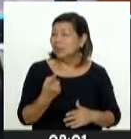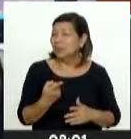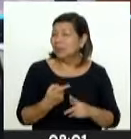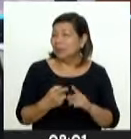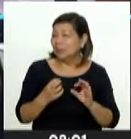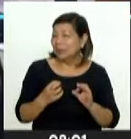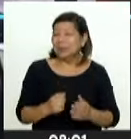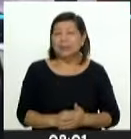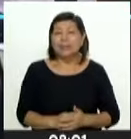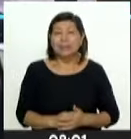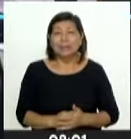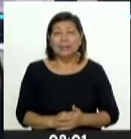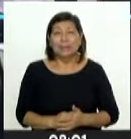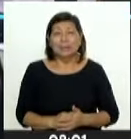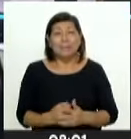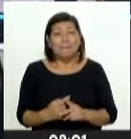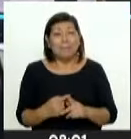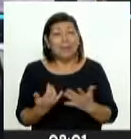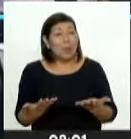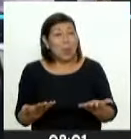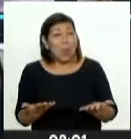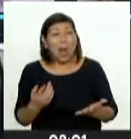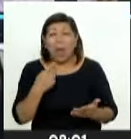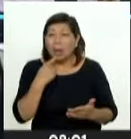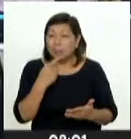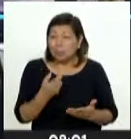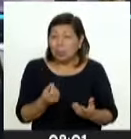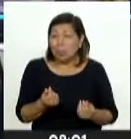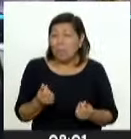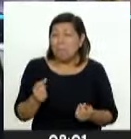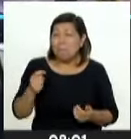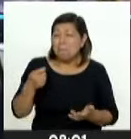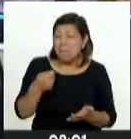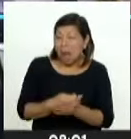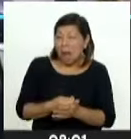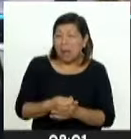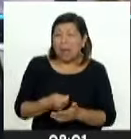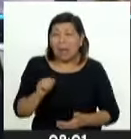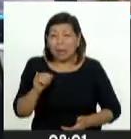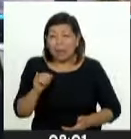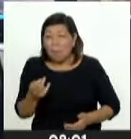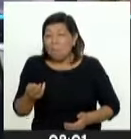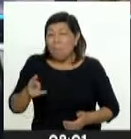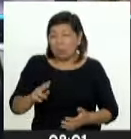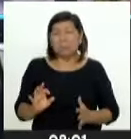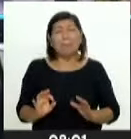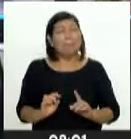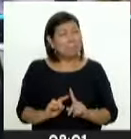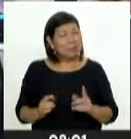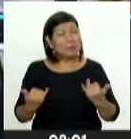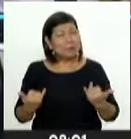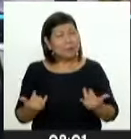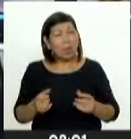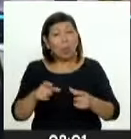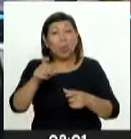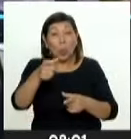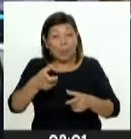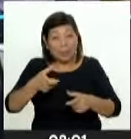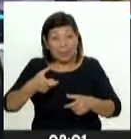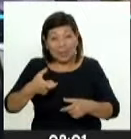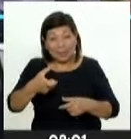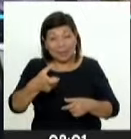intención, ¿no? La intención es que no haya abusos, que no se cobren tasas enormes, y tiene un punto positivo, ¿no? Por ejemplo, en tu tarjeta de